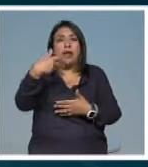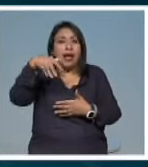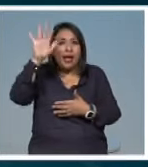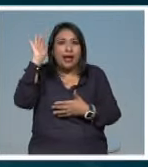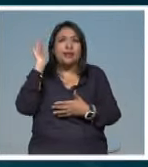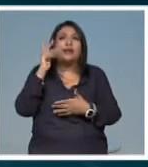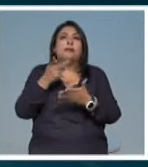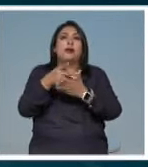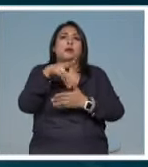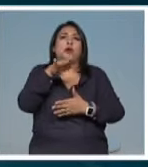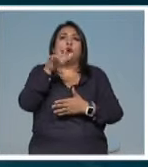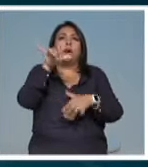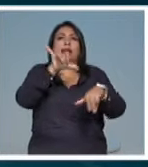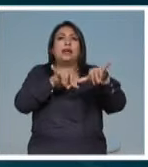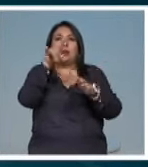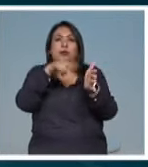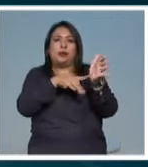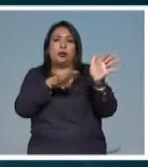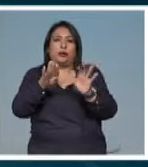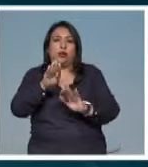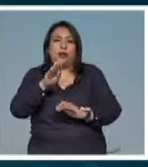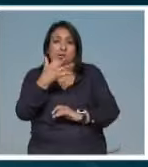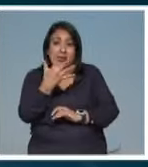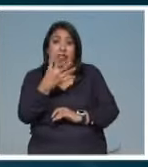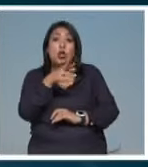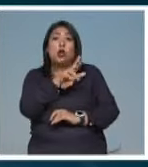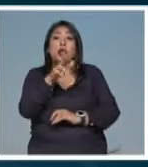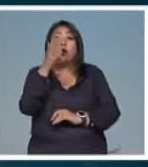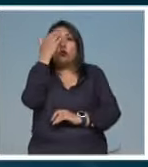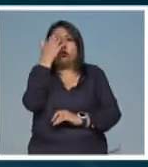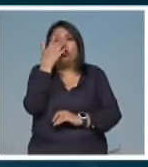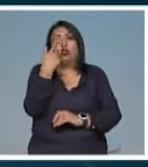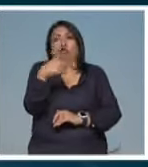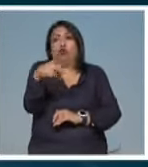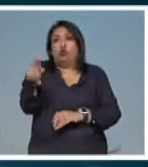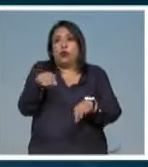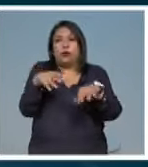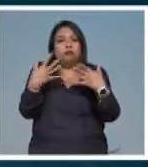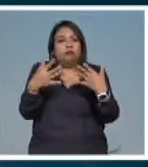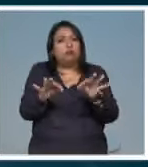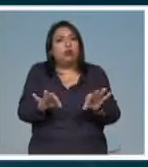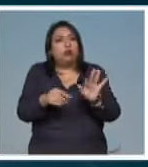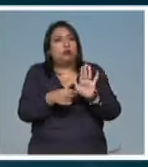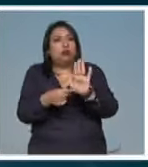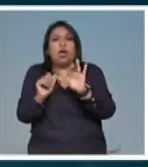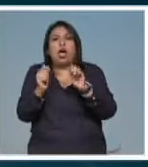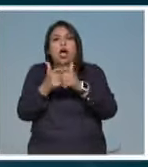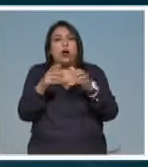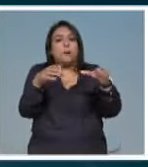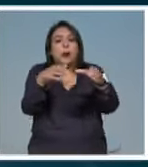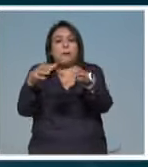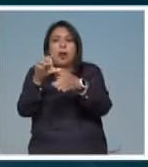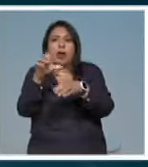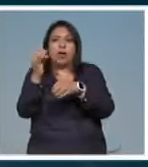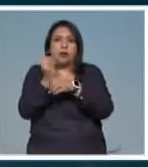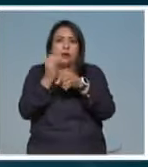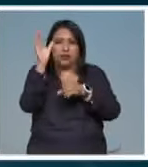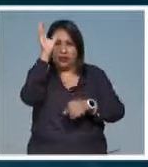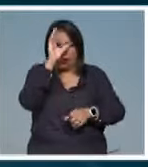el Nobel de Química en 1995, reconoce a quienes con su trabajo han destacado en cualquiera de los campos de la